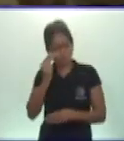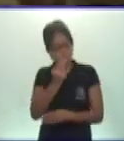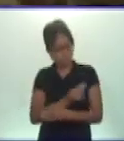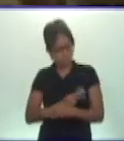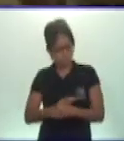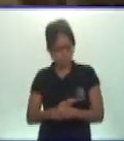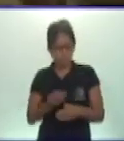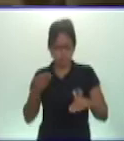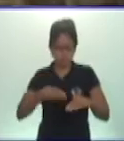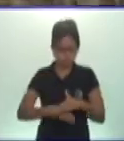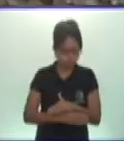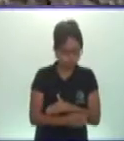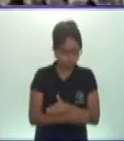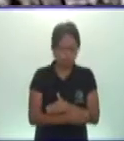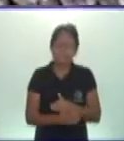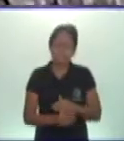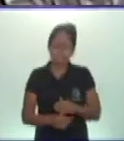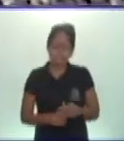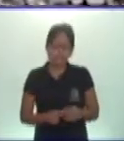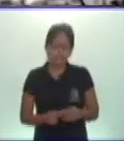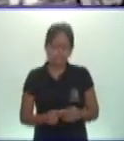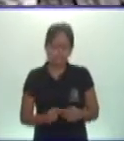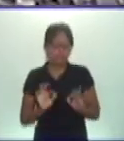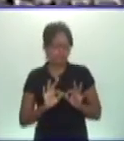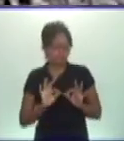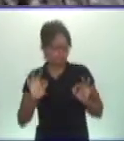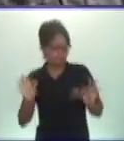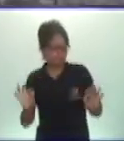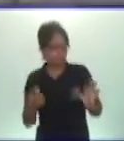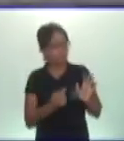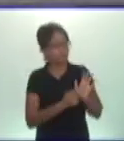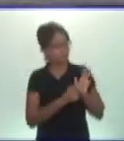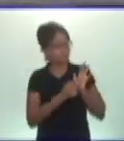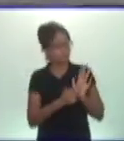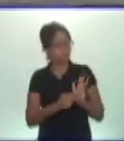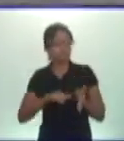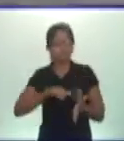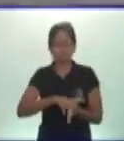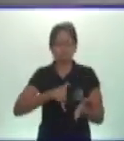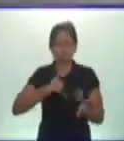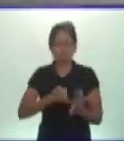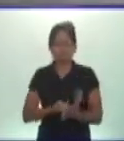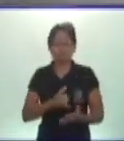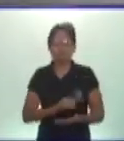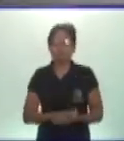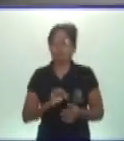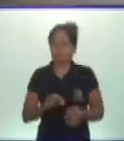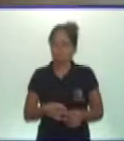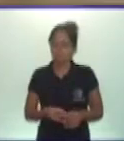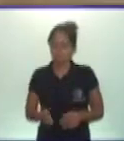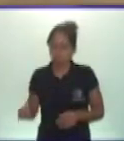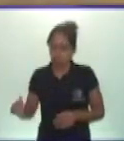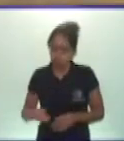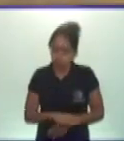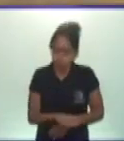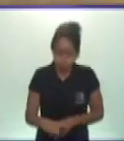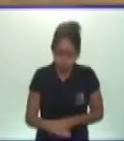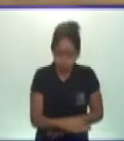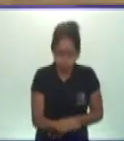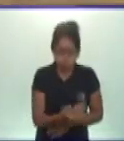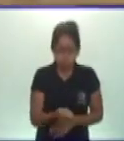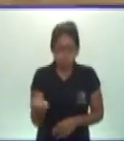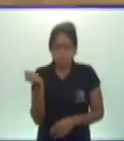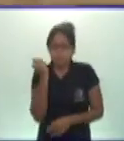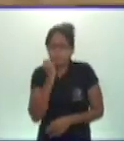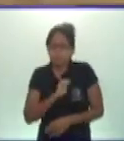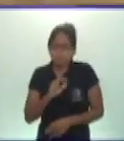Menéndez, presentó el proyecto. Se quería evitar bordear la bahía en un recorrido de más de 20 kilómetros por carreteras muy estrechas y con